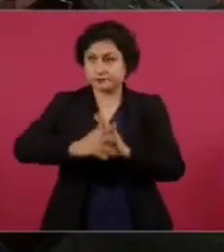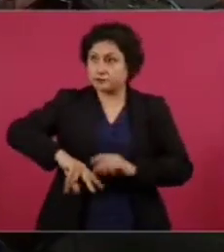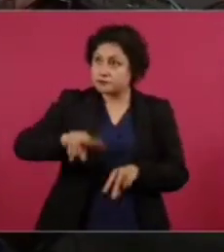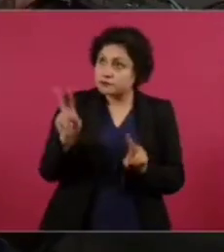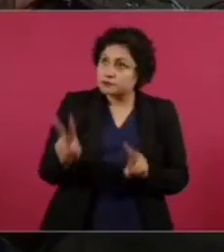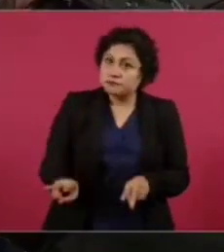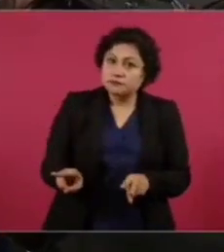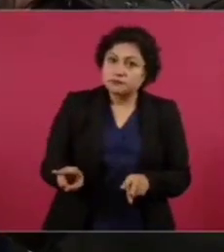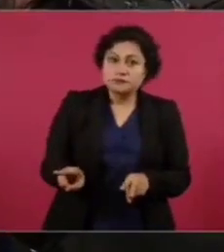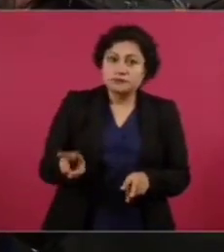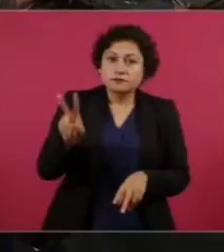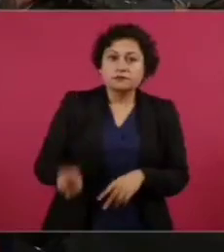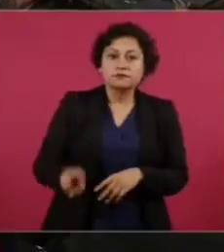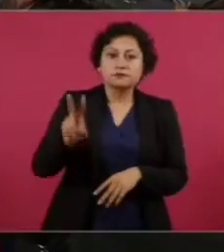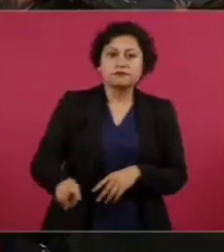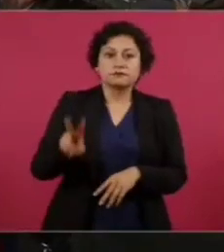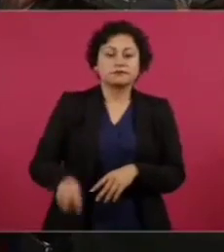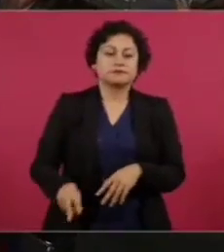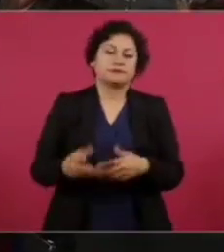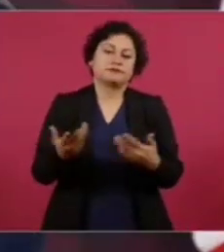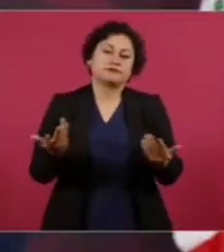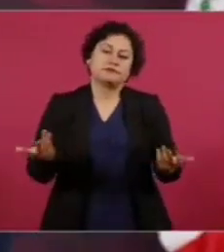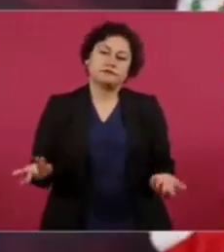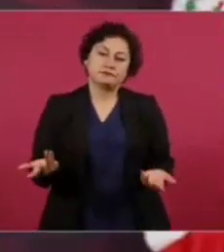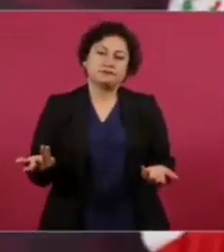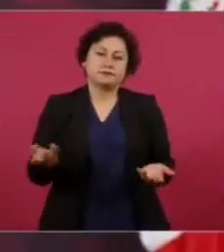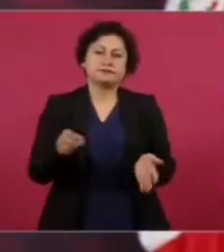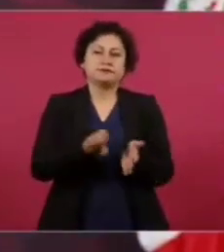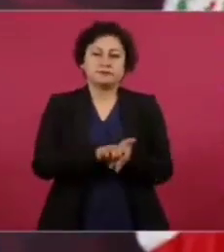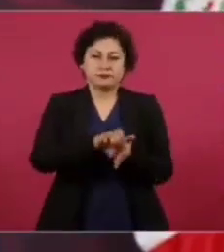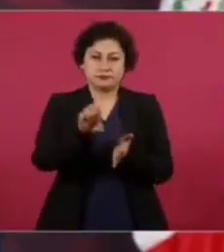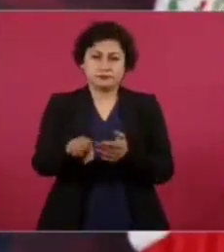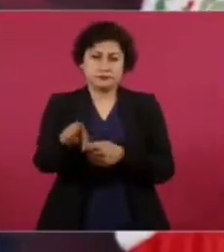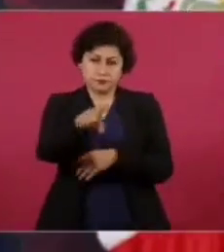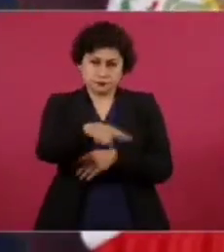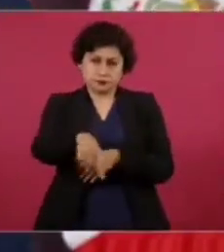ya, ¿no?, sus